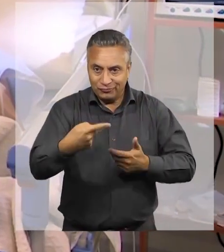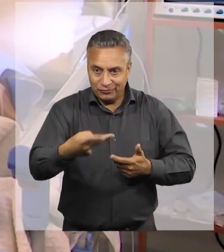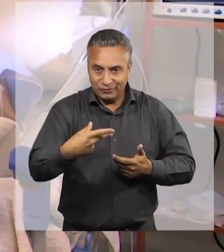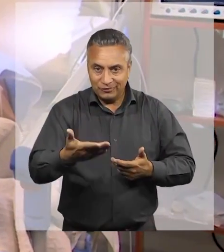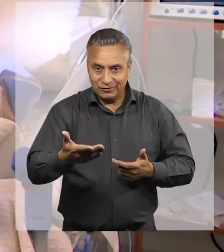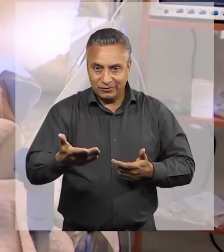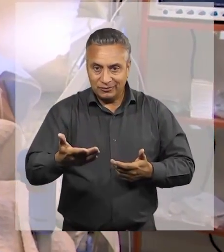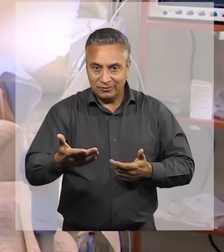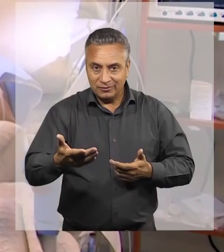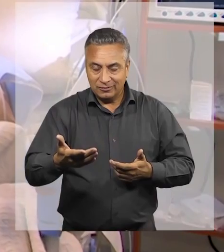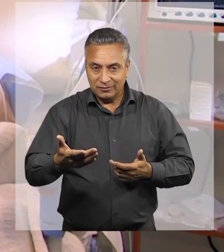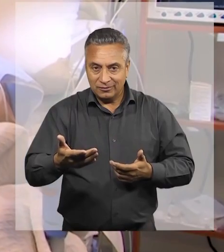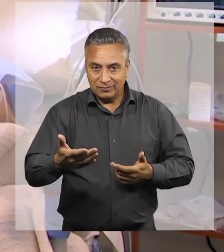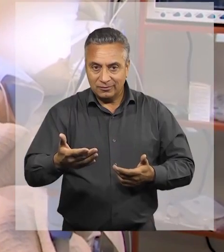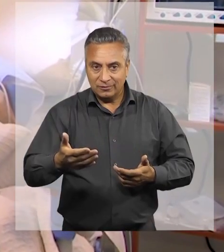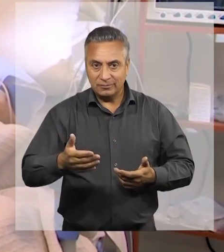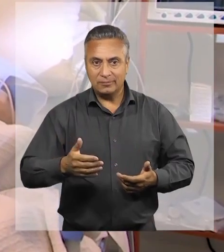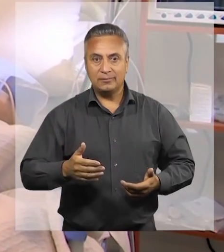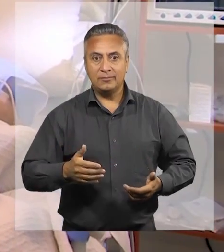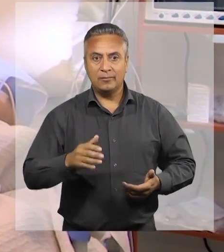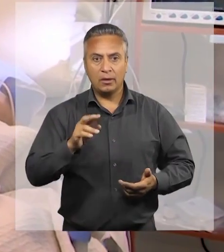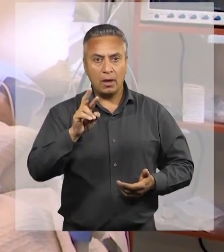hablar con usted un momento.